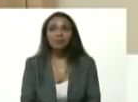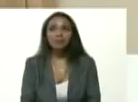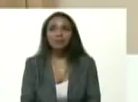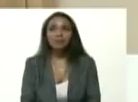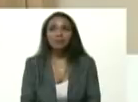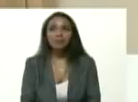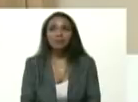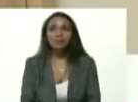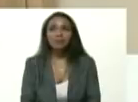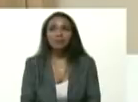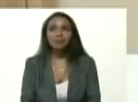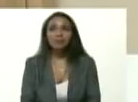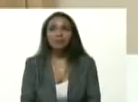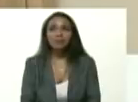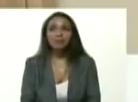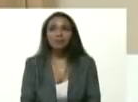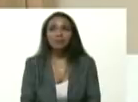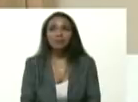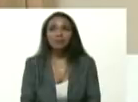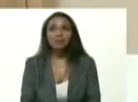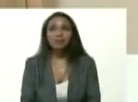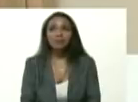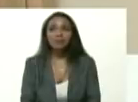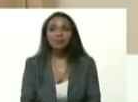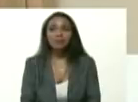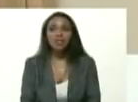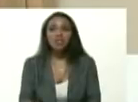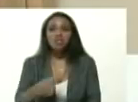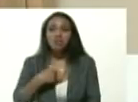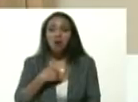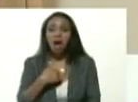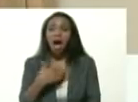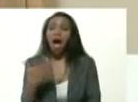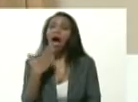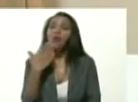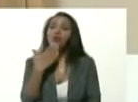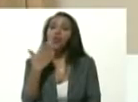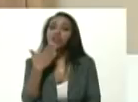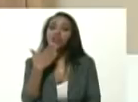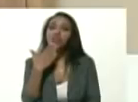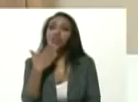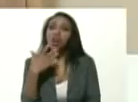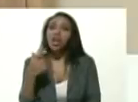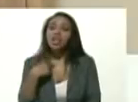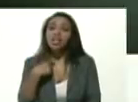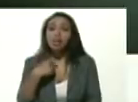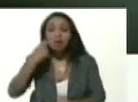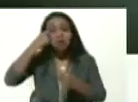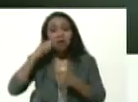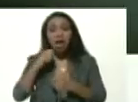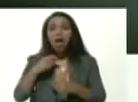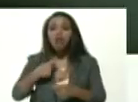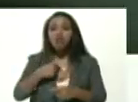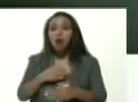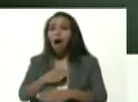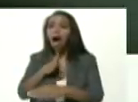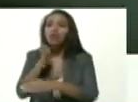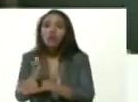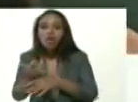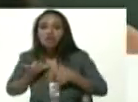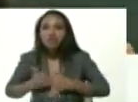Aquí sale otro. Estoy tan aburrido que si me sale la llorona, le ayudo a buscar su